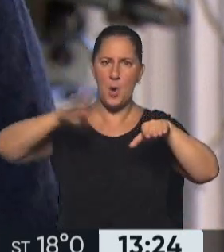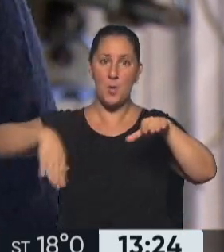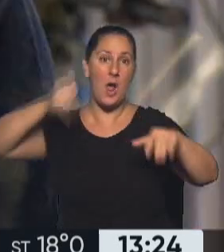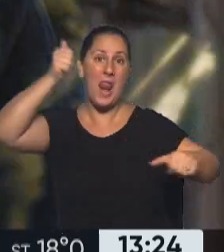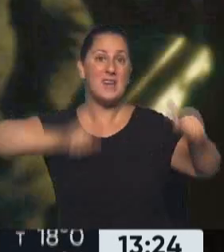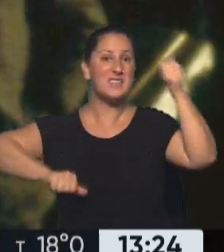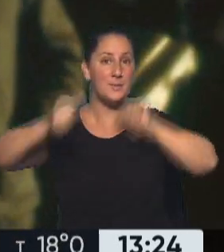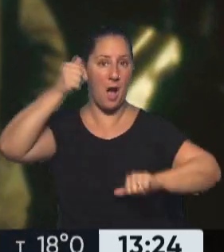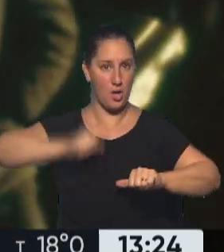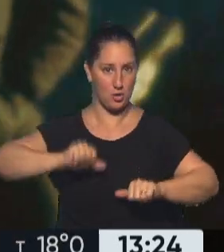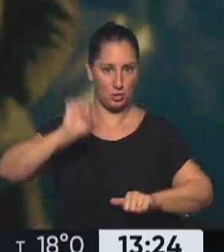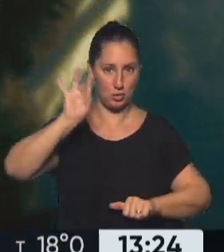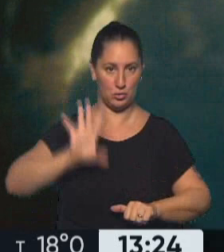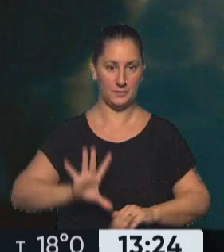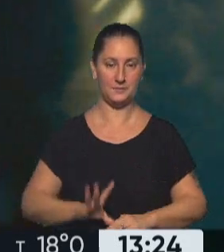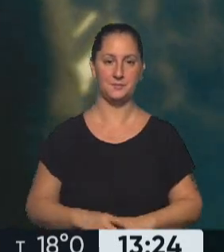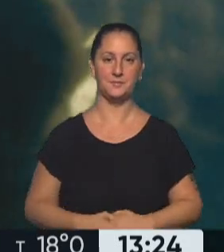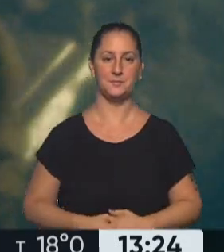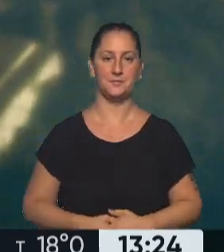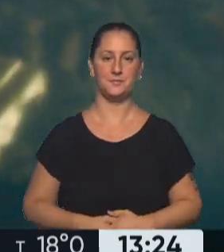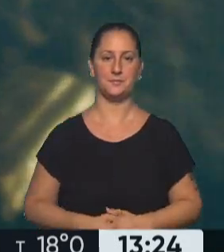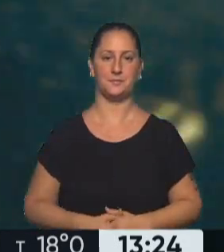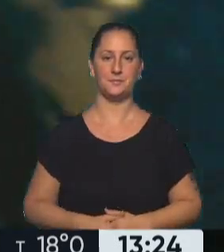heridos. ¡Fuego! ¡Fuego!